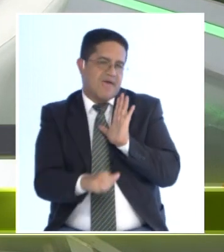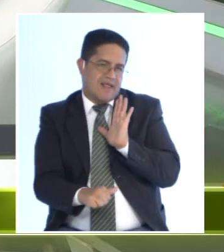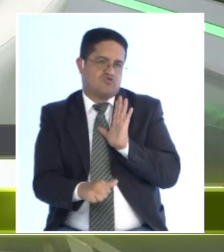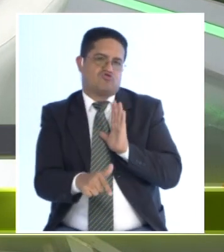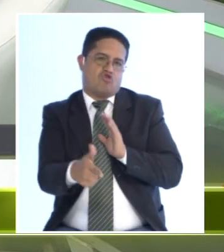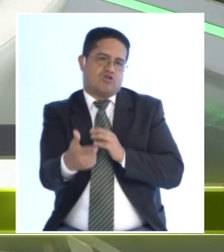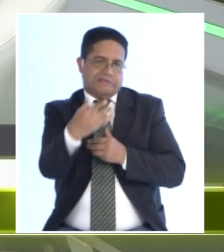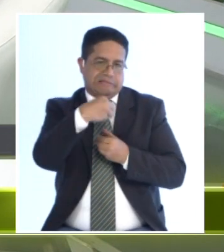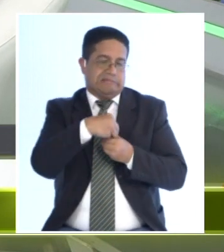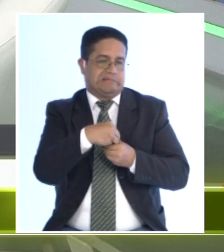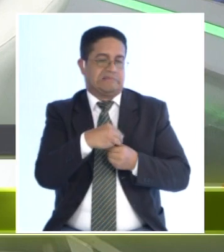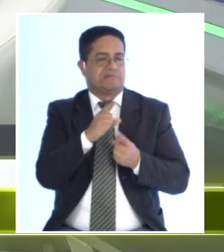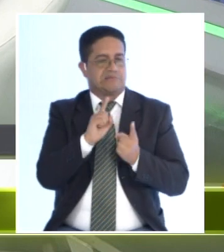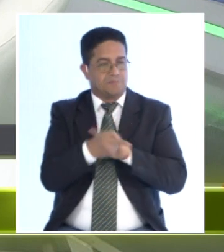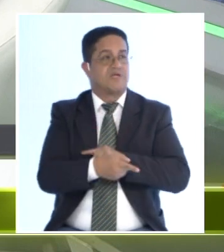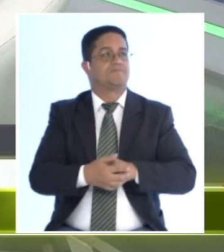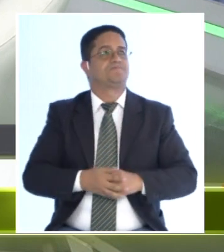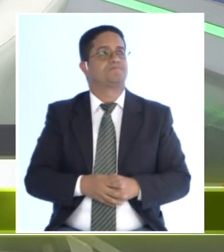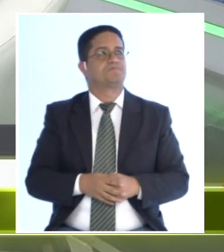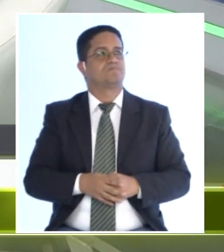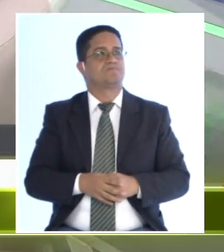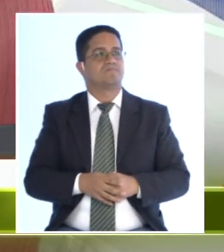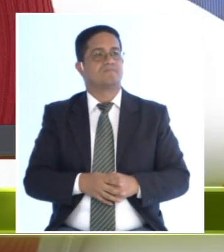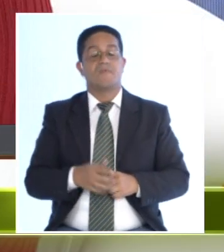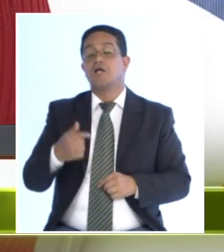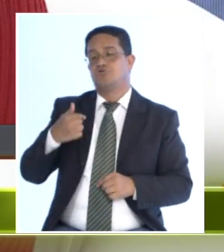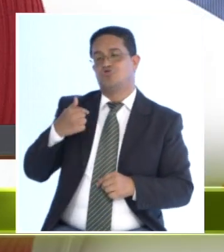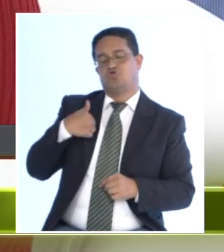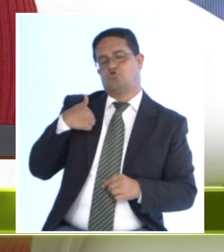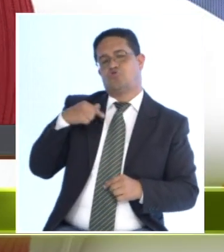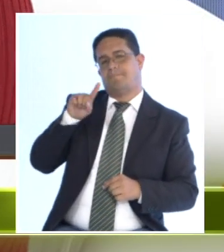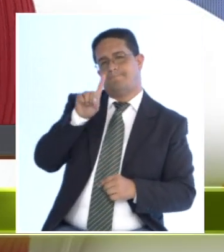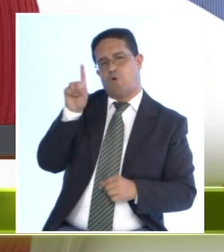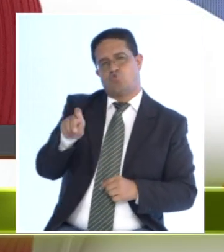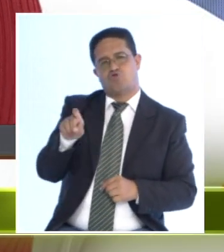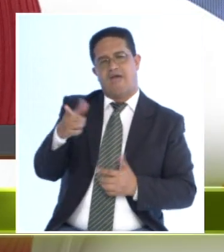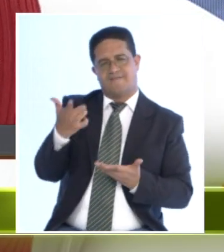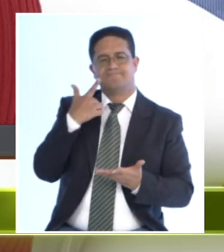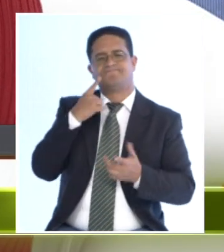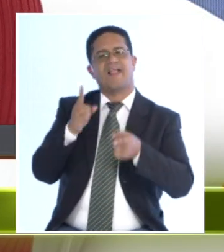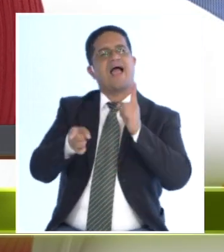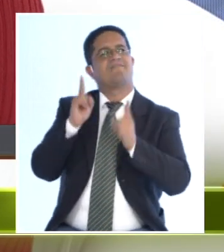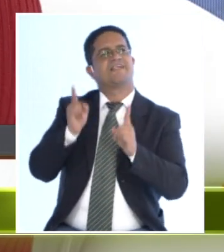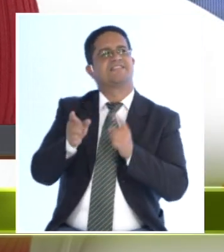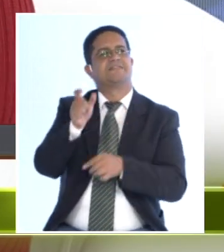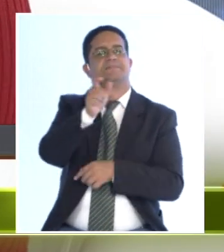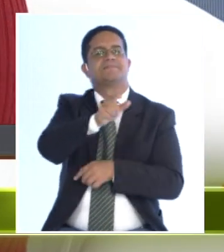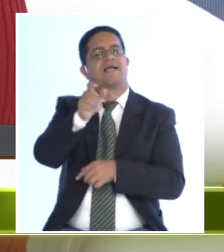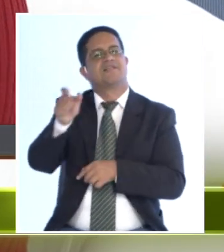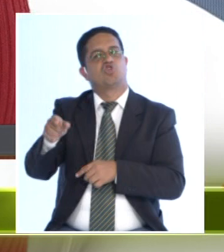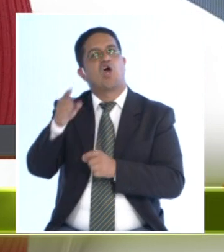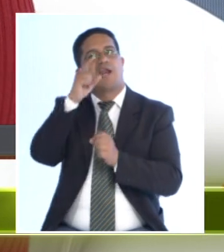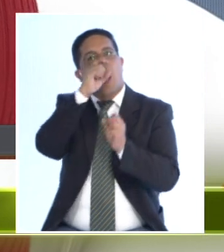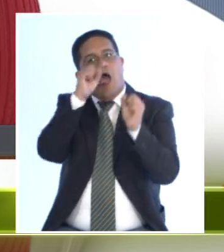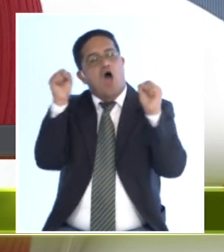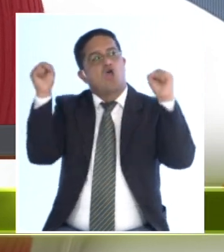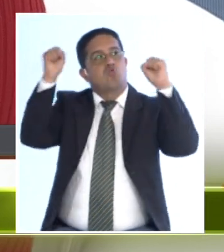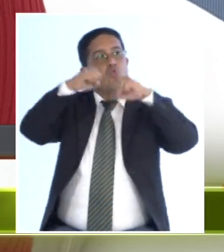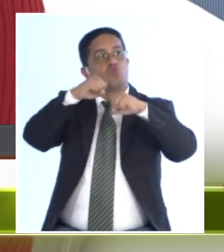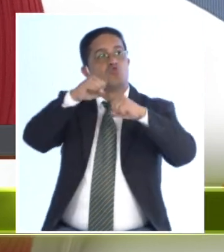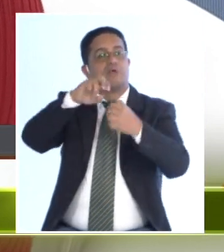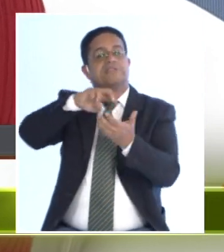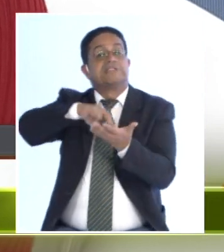invasivo. Por supuesto, sí le preguntaba esto porque a veces vemos con muchas frecuencias personas de la tercera edad que sufren